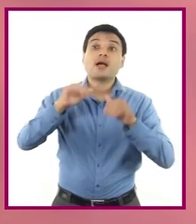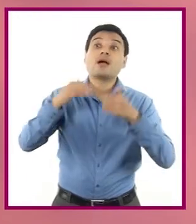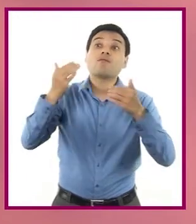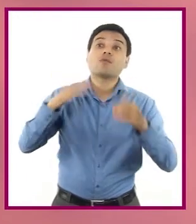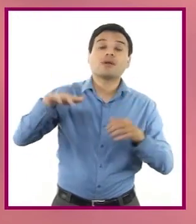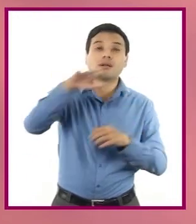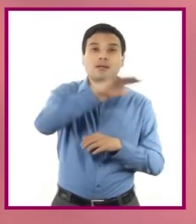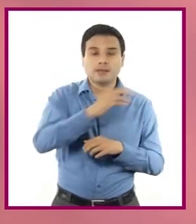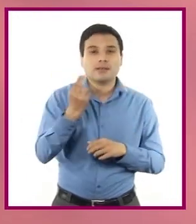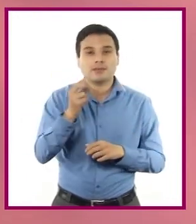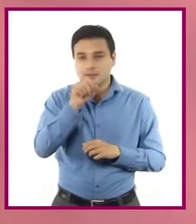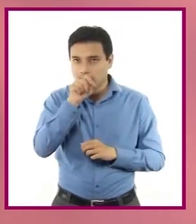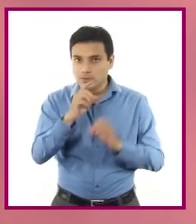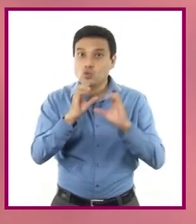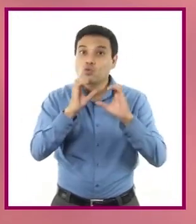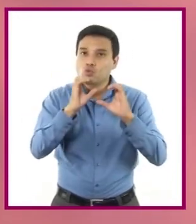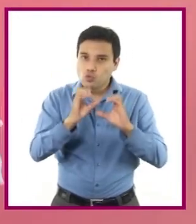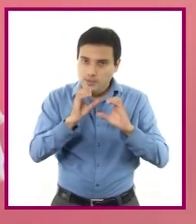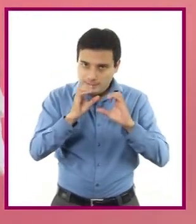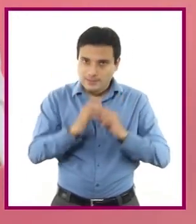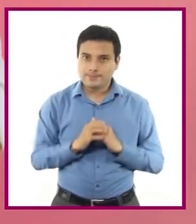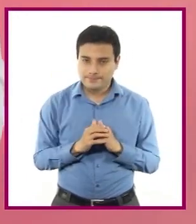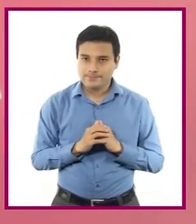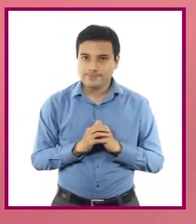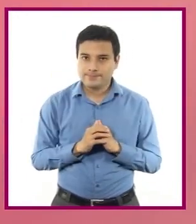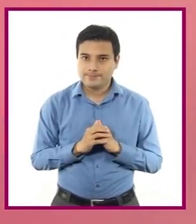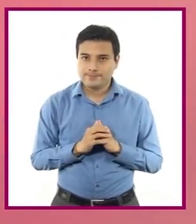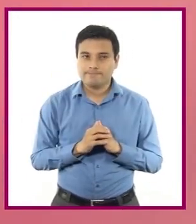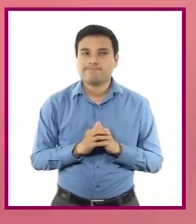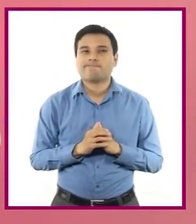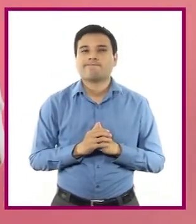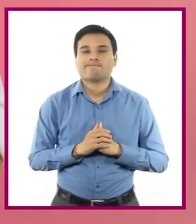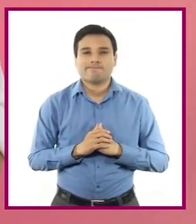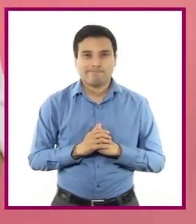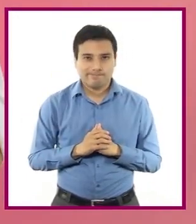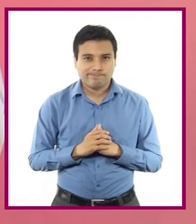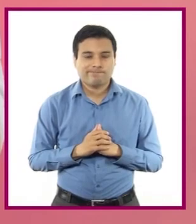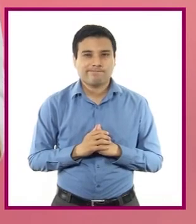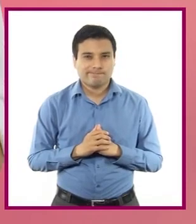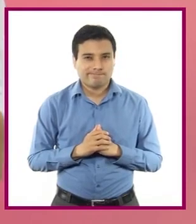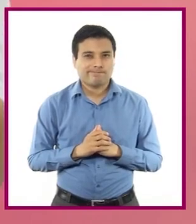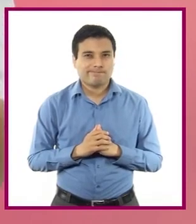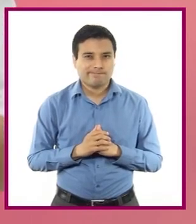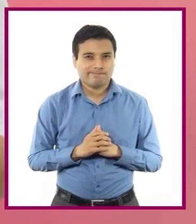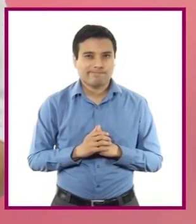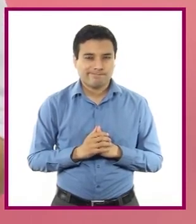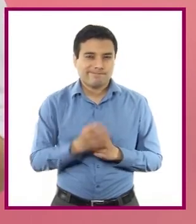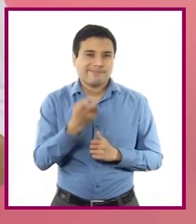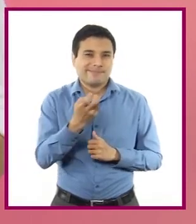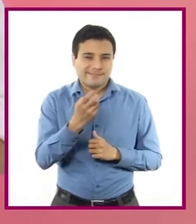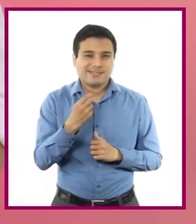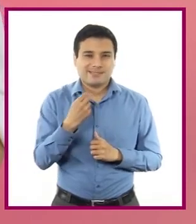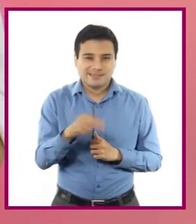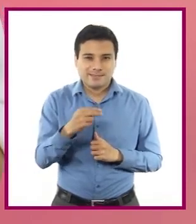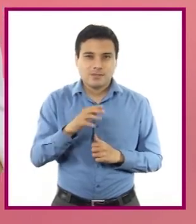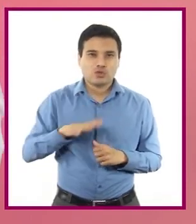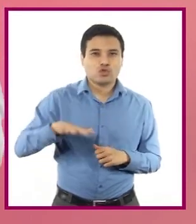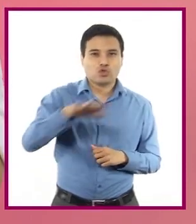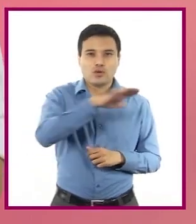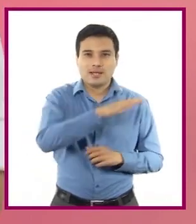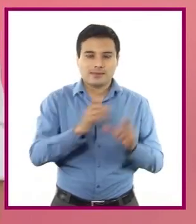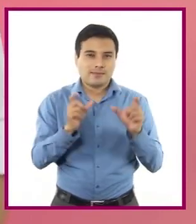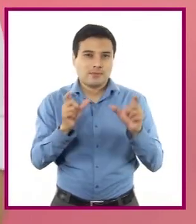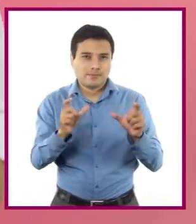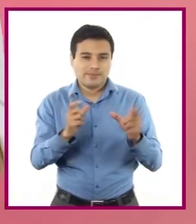de mantener un ambiente más estable. Lo que podríamos entender como la zona de amortiguamiento y que él